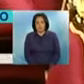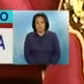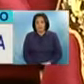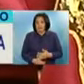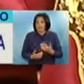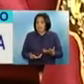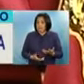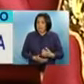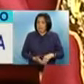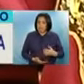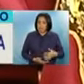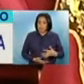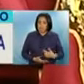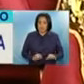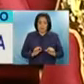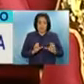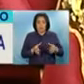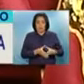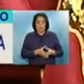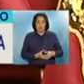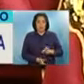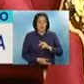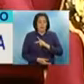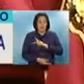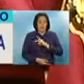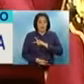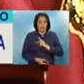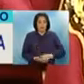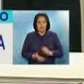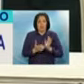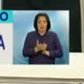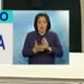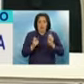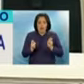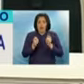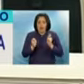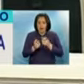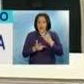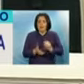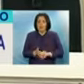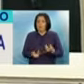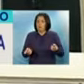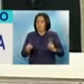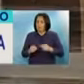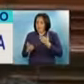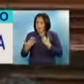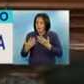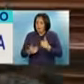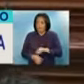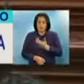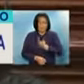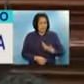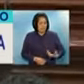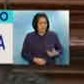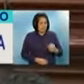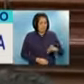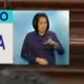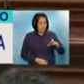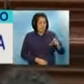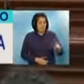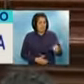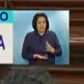Sobre el comportamiento de la bancada Fuerza Popular y las loas a Keiko Fujimori en pleno discurso presidencial, PPK no